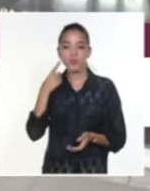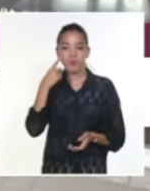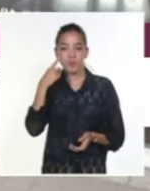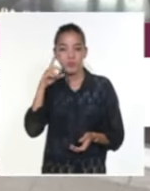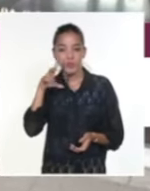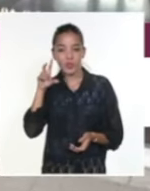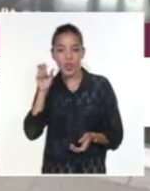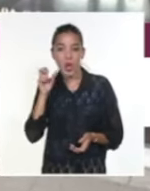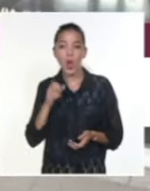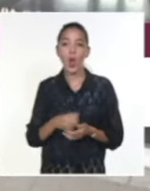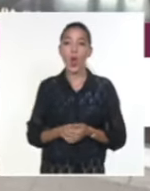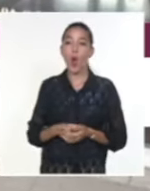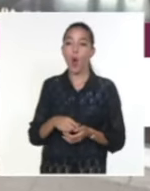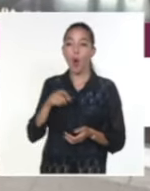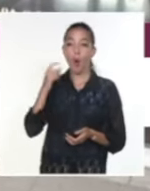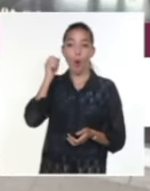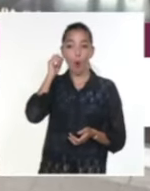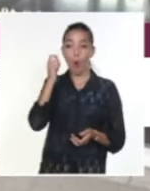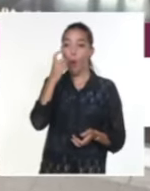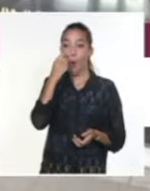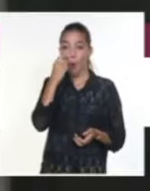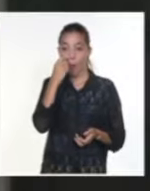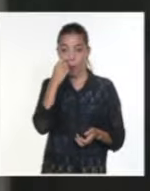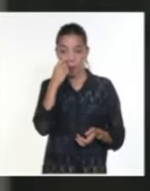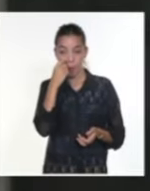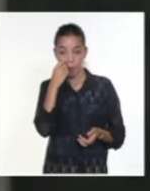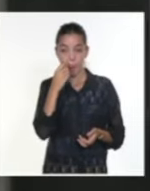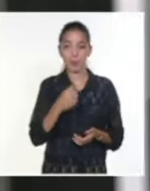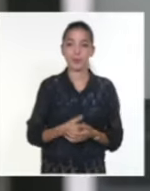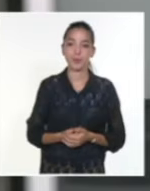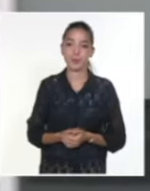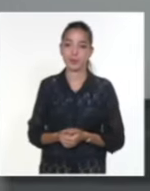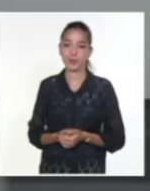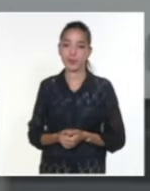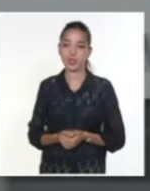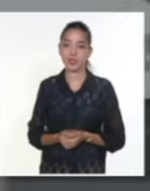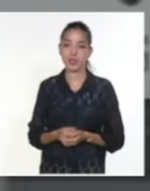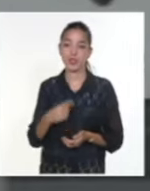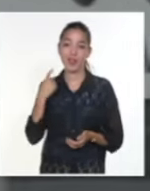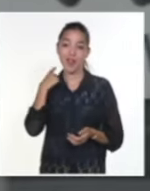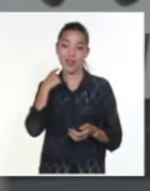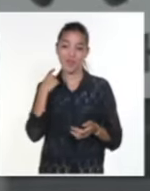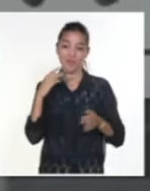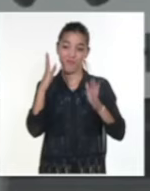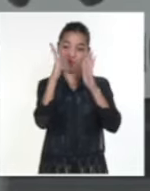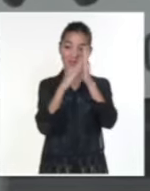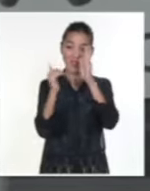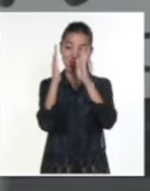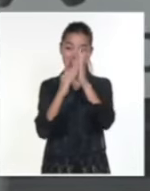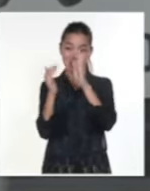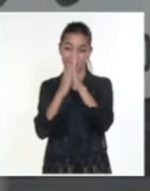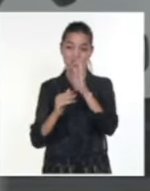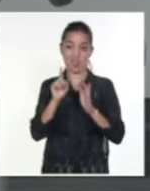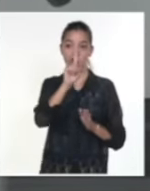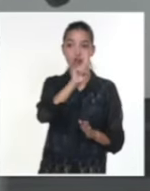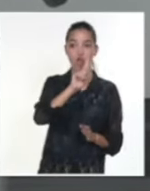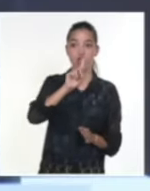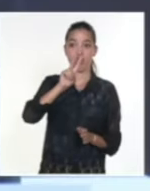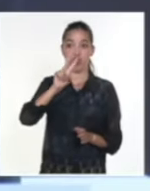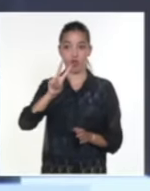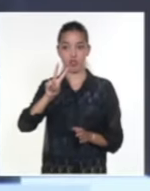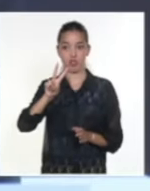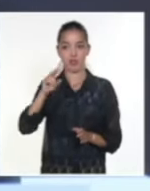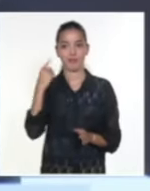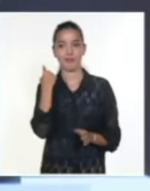la urgencia de concluir dicho convenio dentro de los próximos 12 meses, porque la próxima pandemia, dijo, es una cuestión